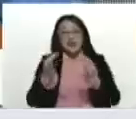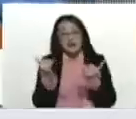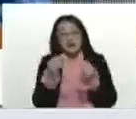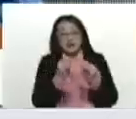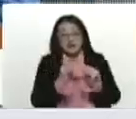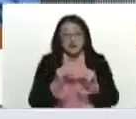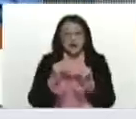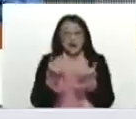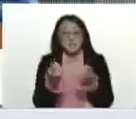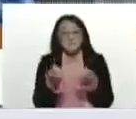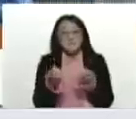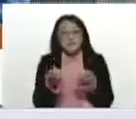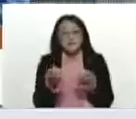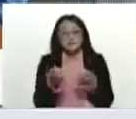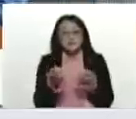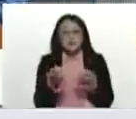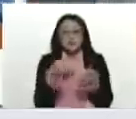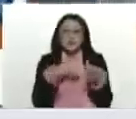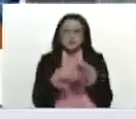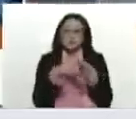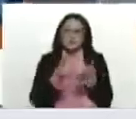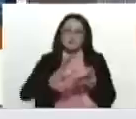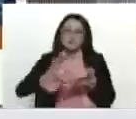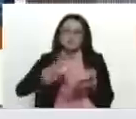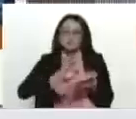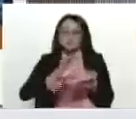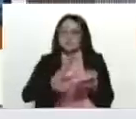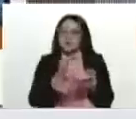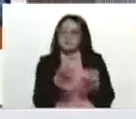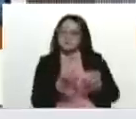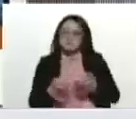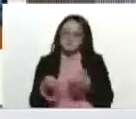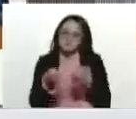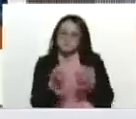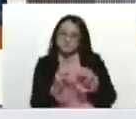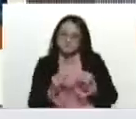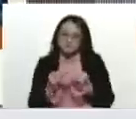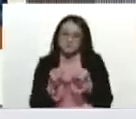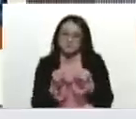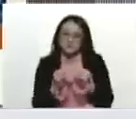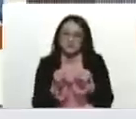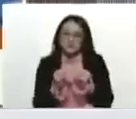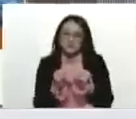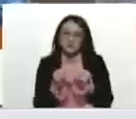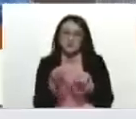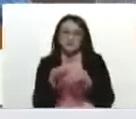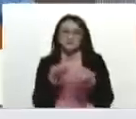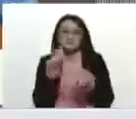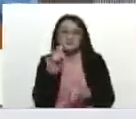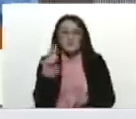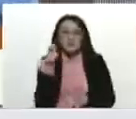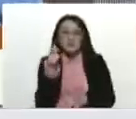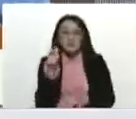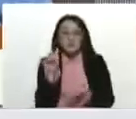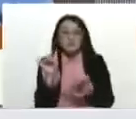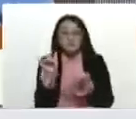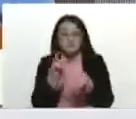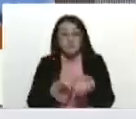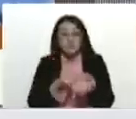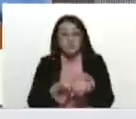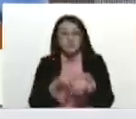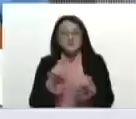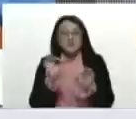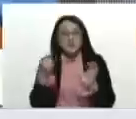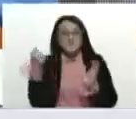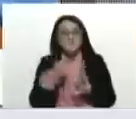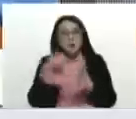al mismo tiempo puede acceder a financiamiento para recuperar los los campos pues eso fue en ese momento Leo el gran golpe